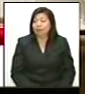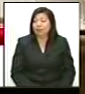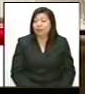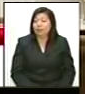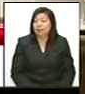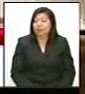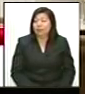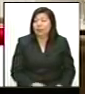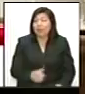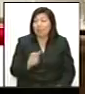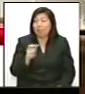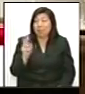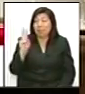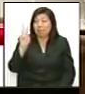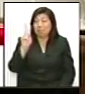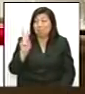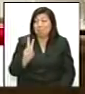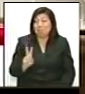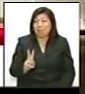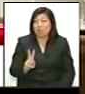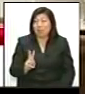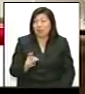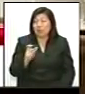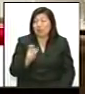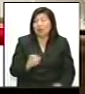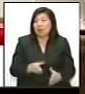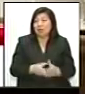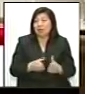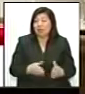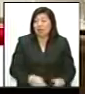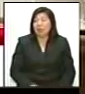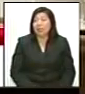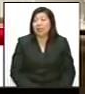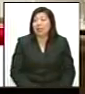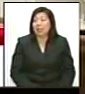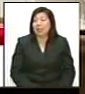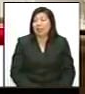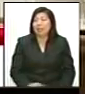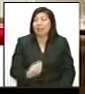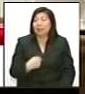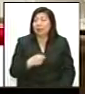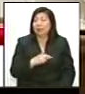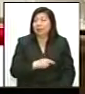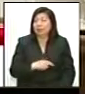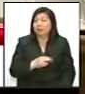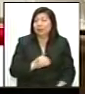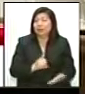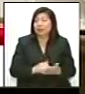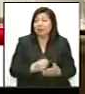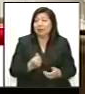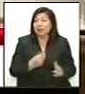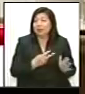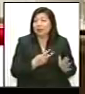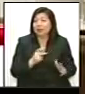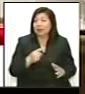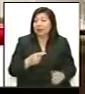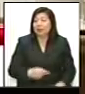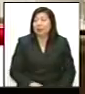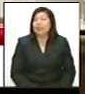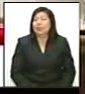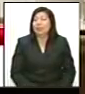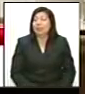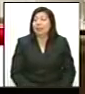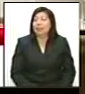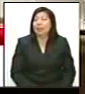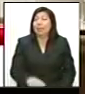de hermanos venezolanos que han migrado en gran cantidad a nuestro país, casi 700.000